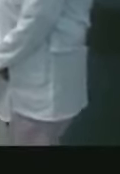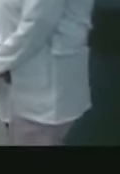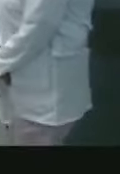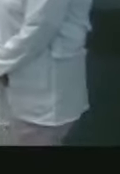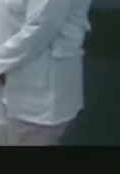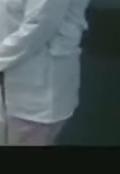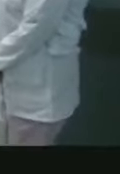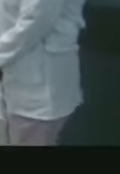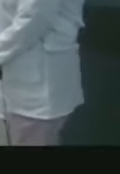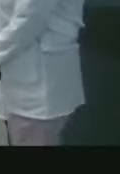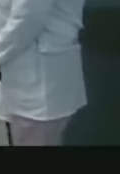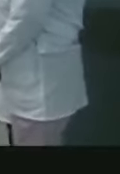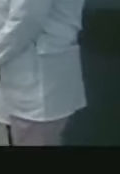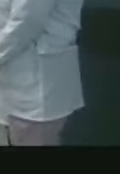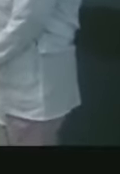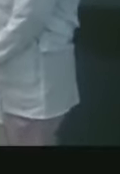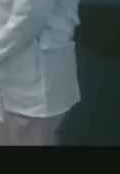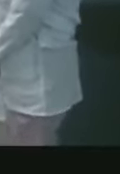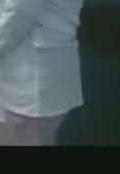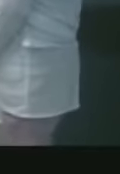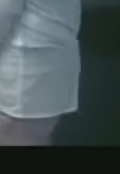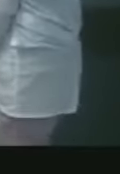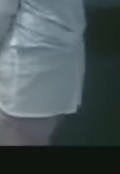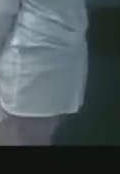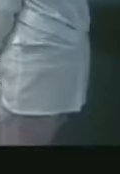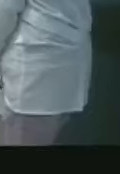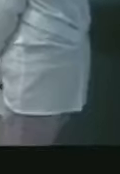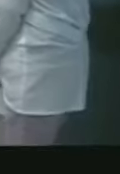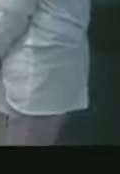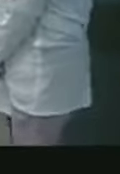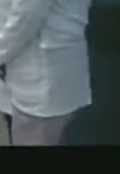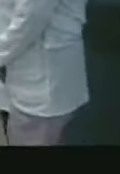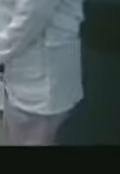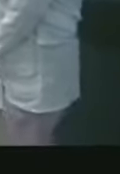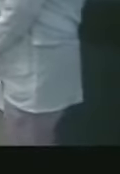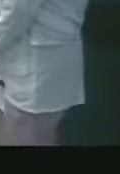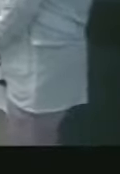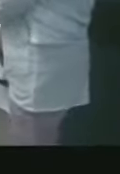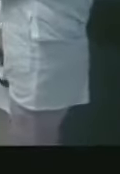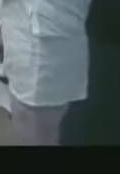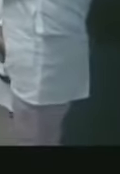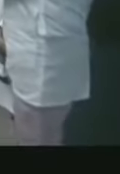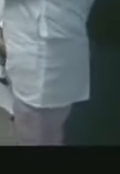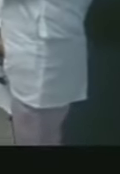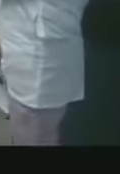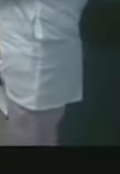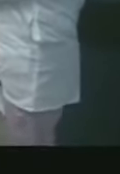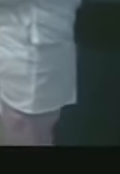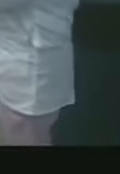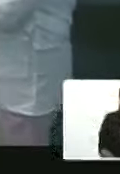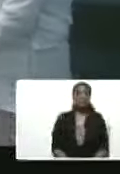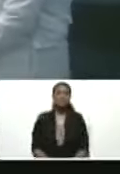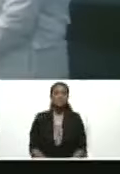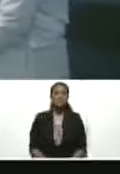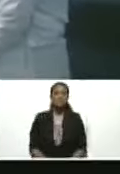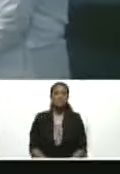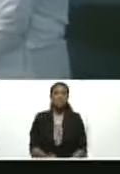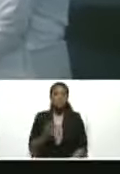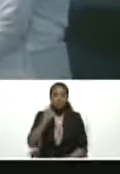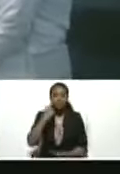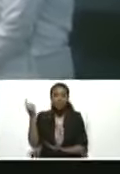combatiente de Trujillo doctora Magali nos fuimos a betijoque nadie sabía que íbamos a